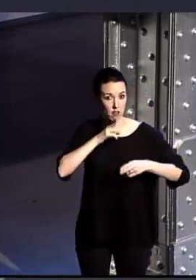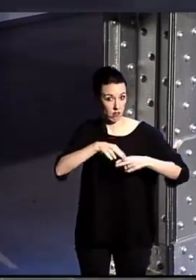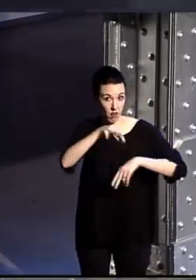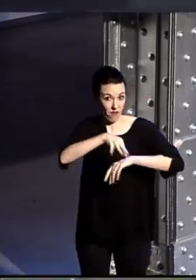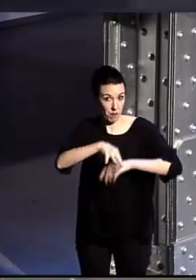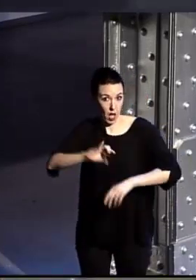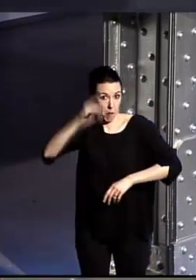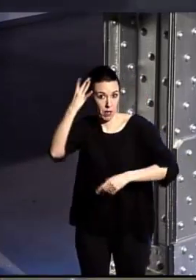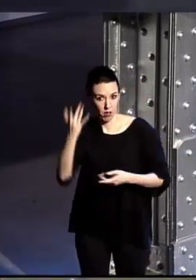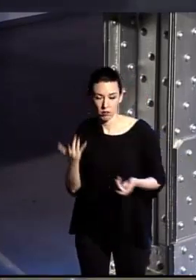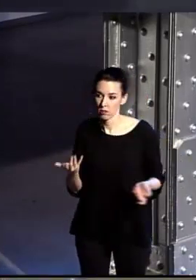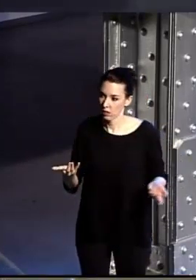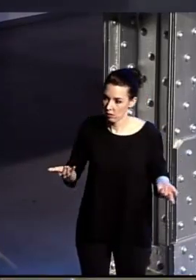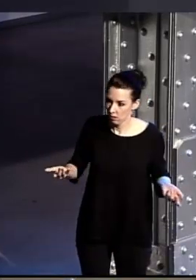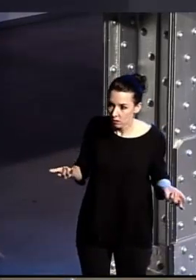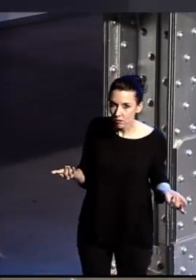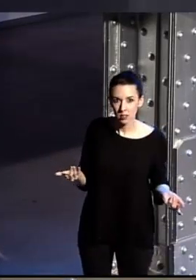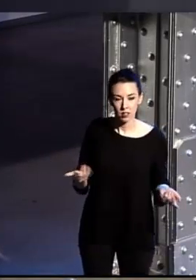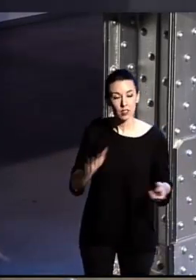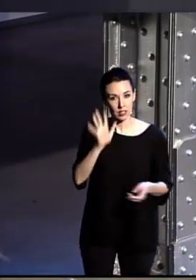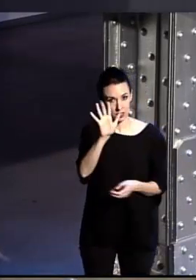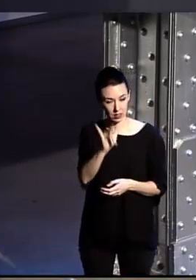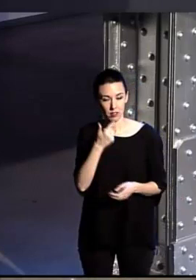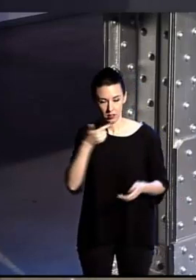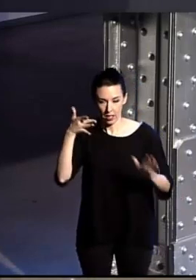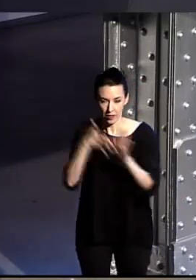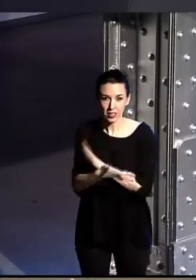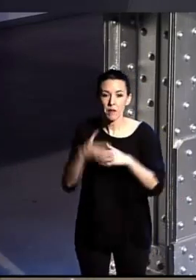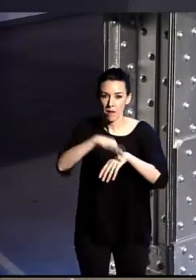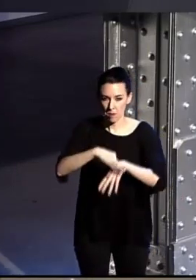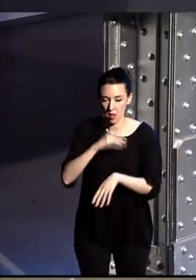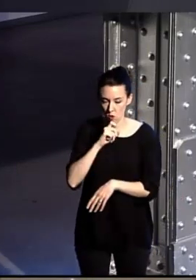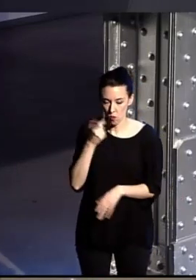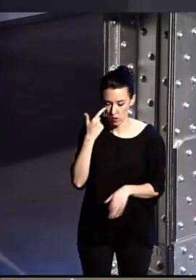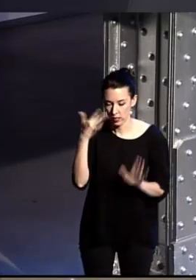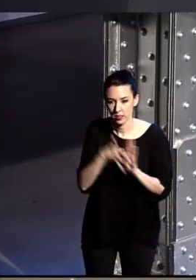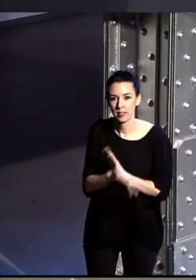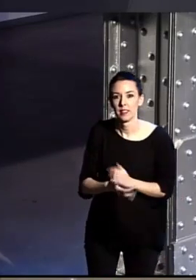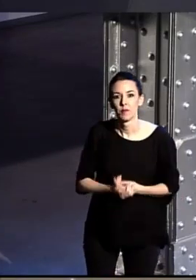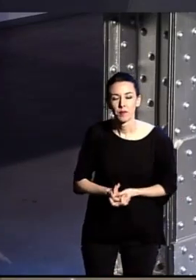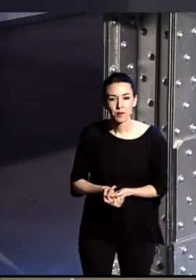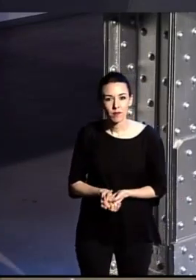Indurain o...? Sí. Cara de bicicleta, y te la voy a describir, que la tengo aquí.